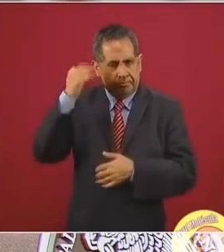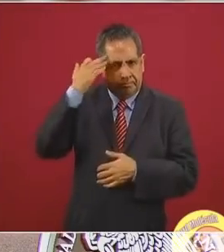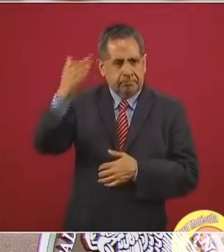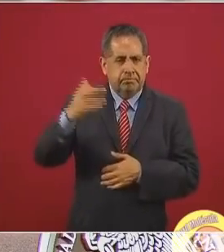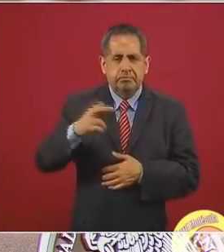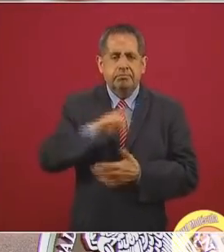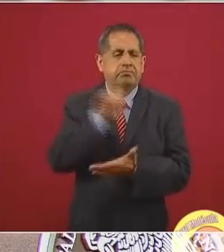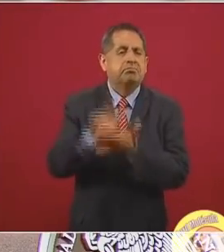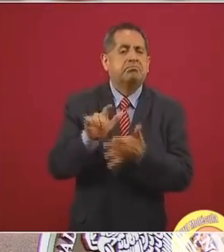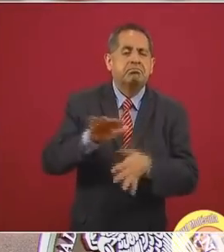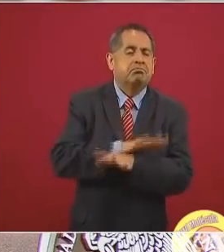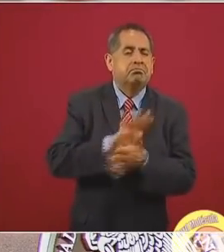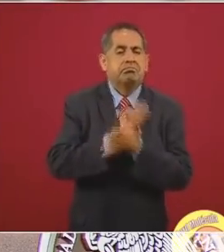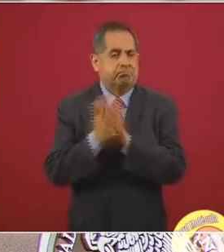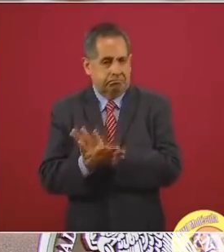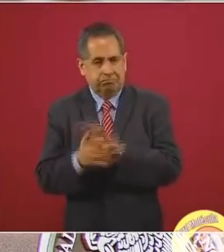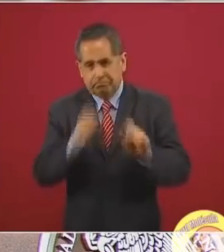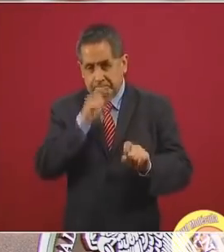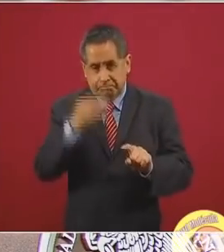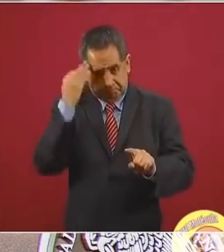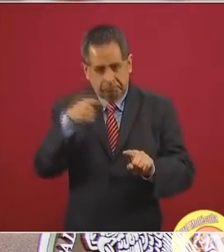reforma energética, y